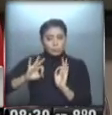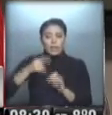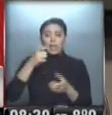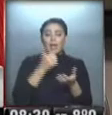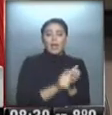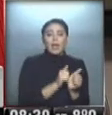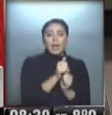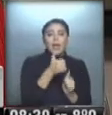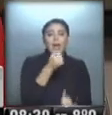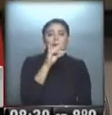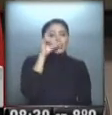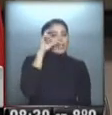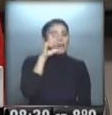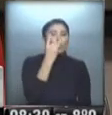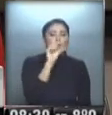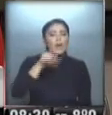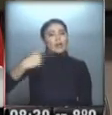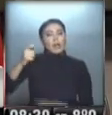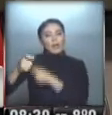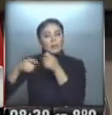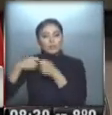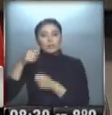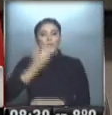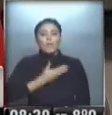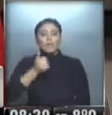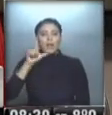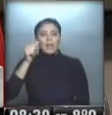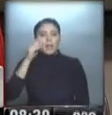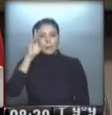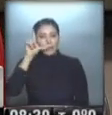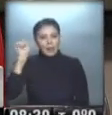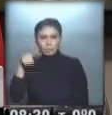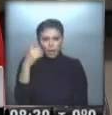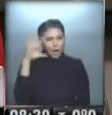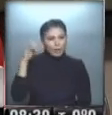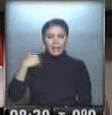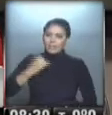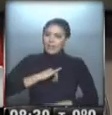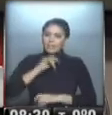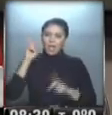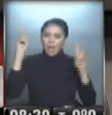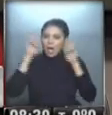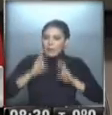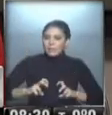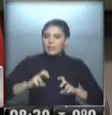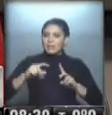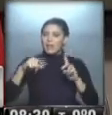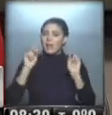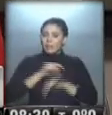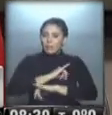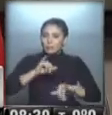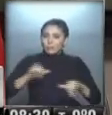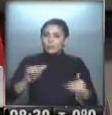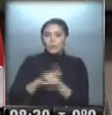adecco y falabella te acordás que venimos trabajando investigando y promoviendo acciones tanto penales por la